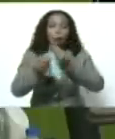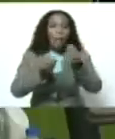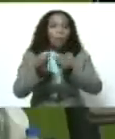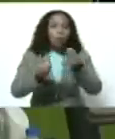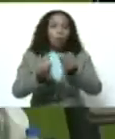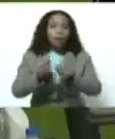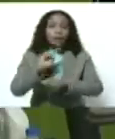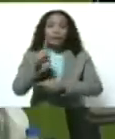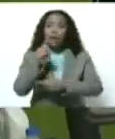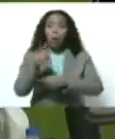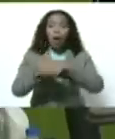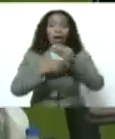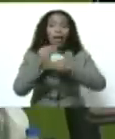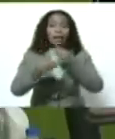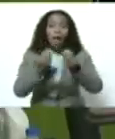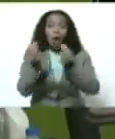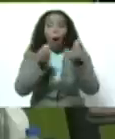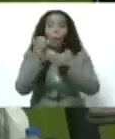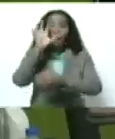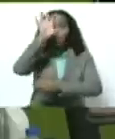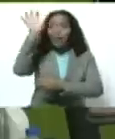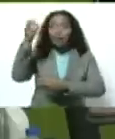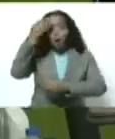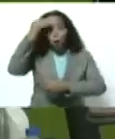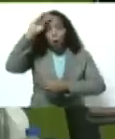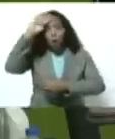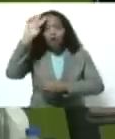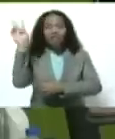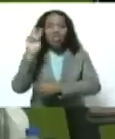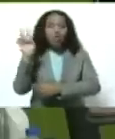Si no hubiera sido por países como Cuba y Venezuela,